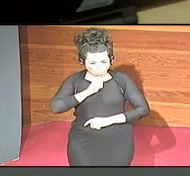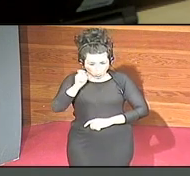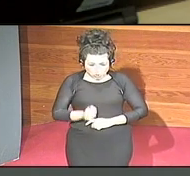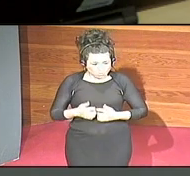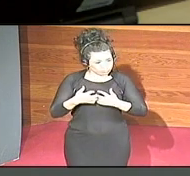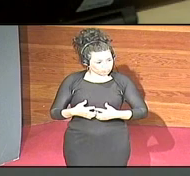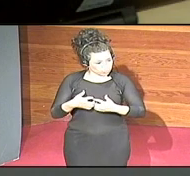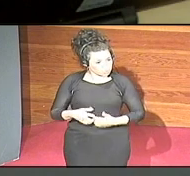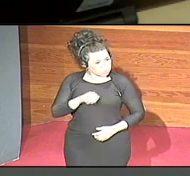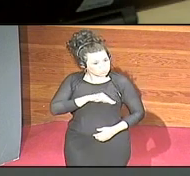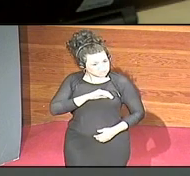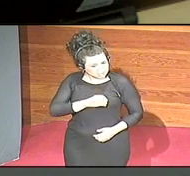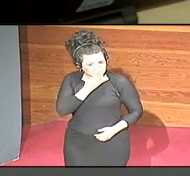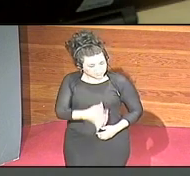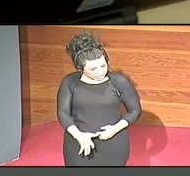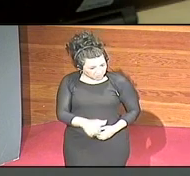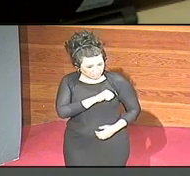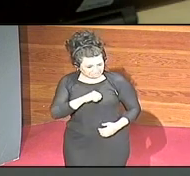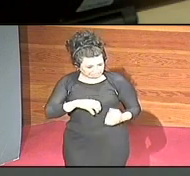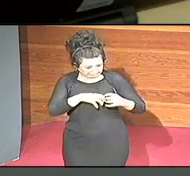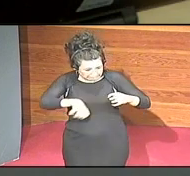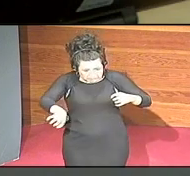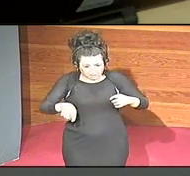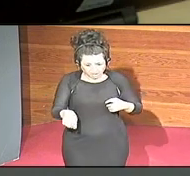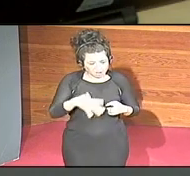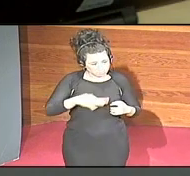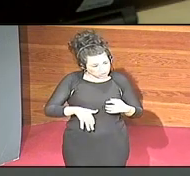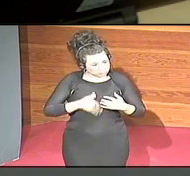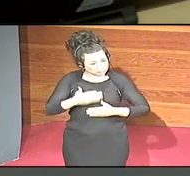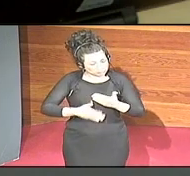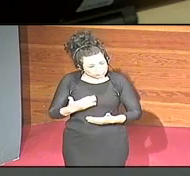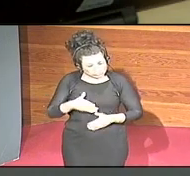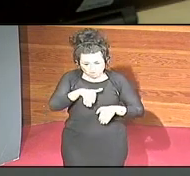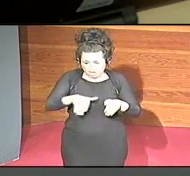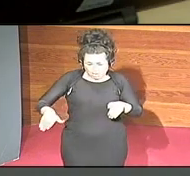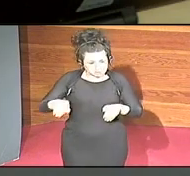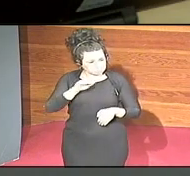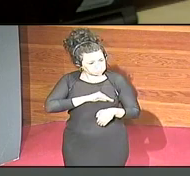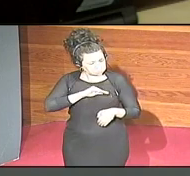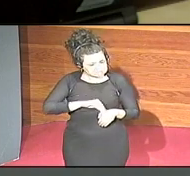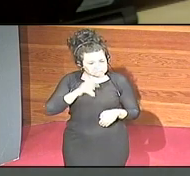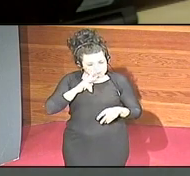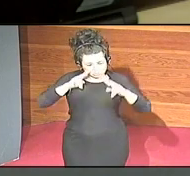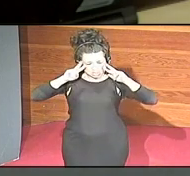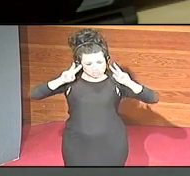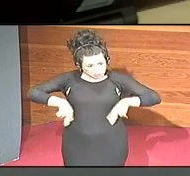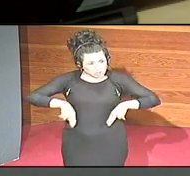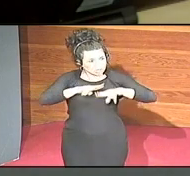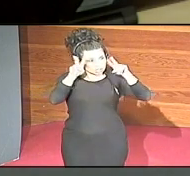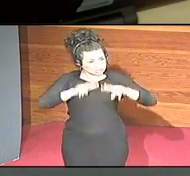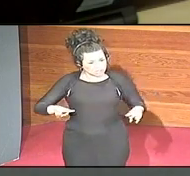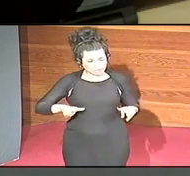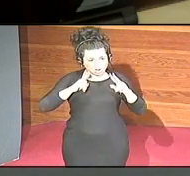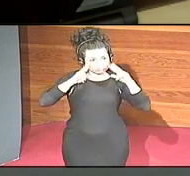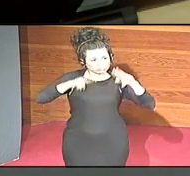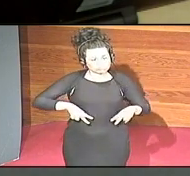y además con elecciones, con varias elecciones reconocidas internacionalmente,